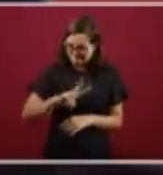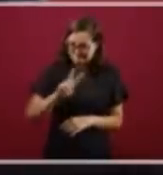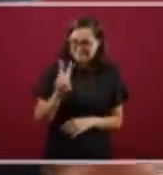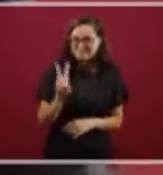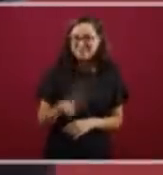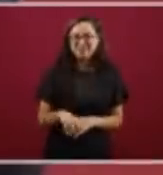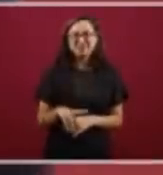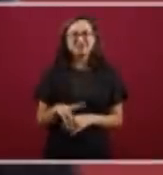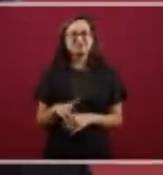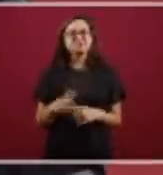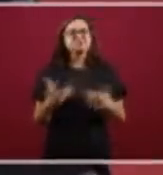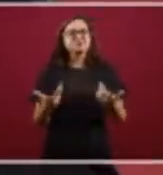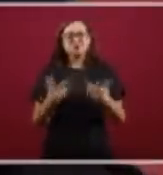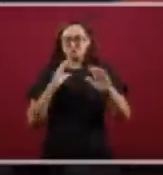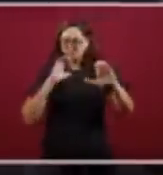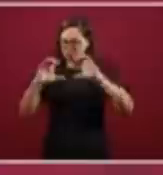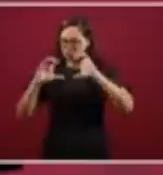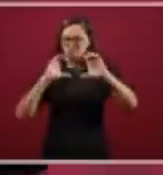comunicación sin censura,